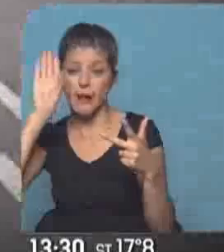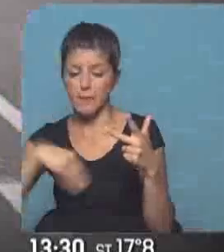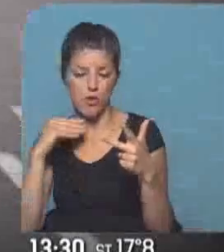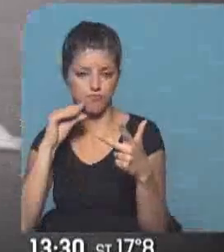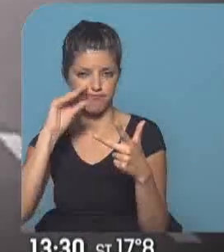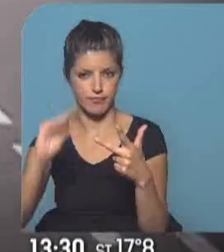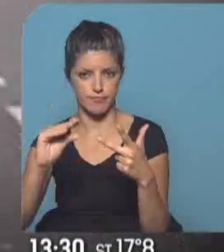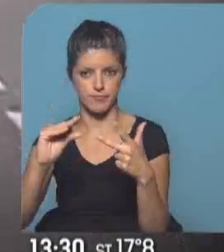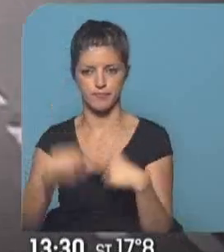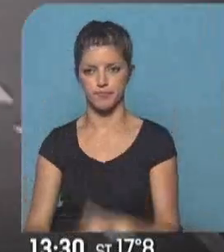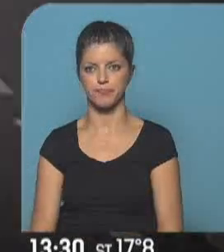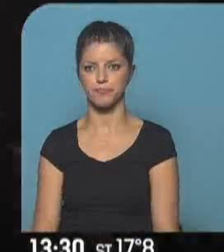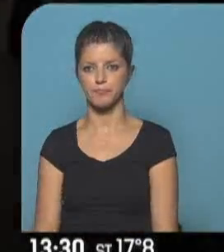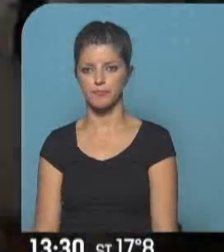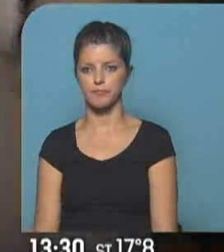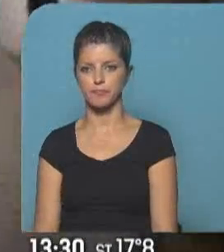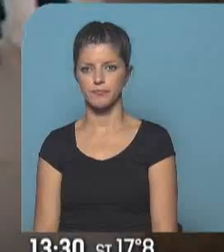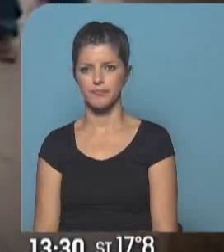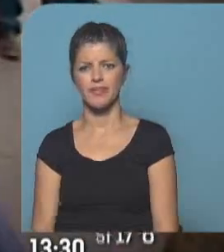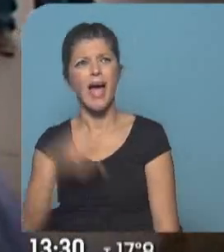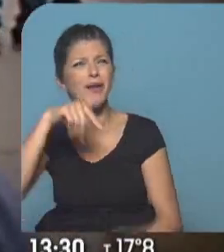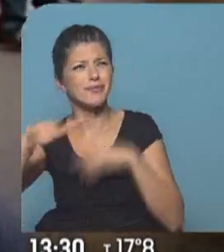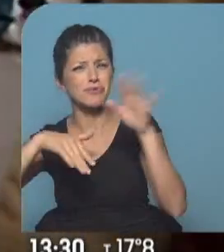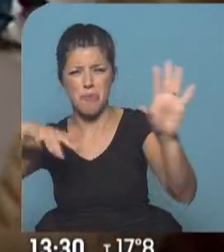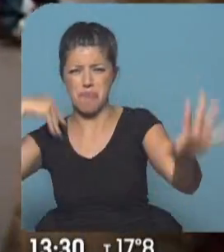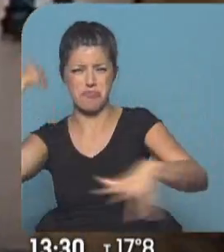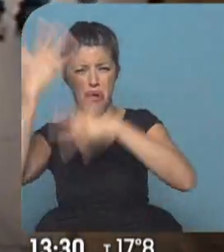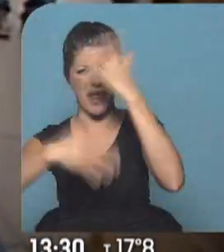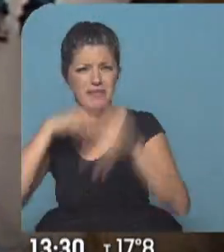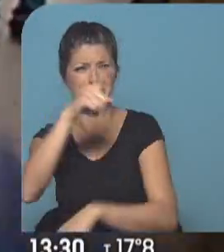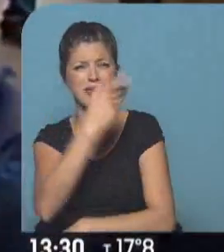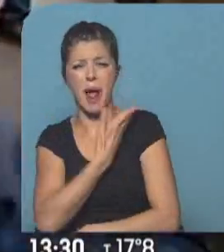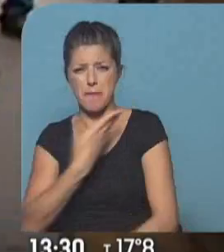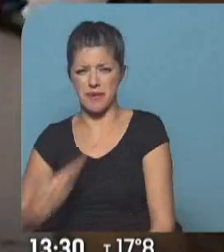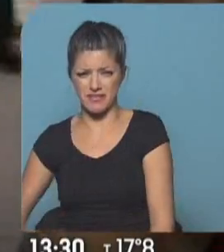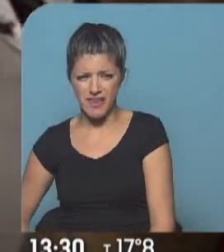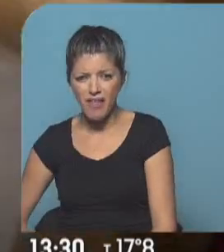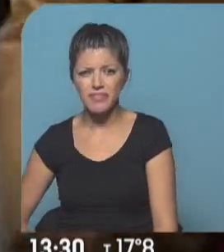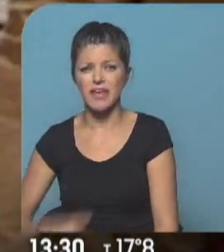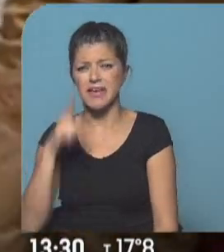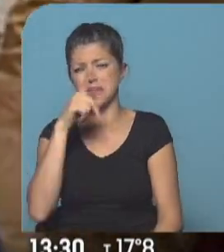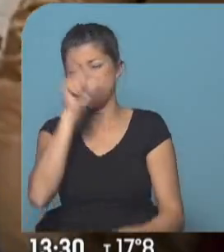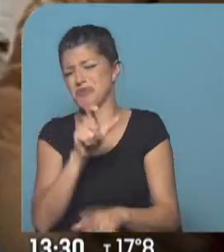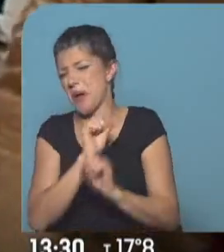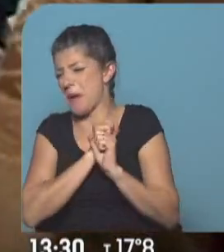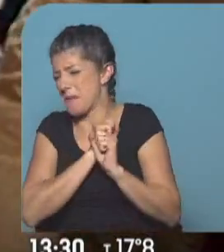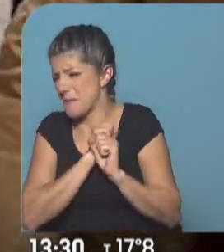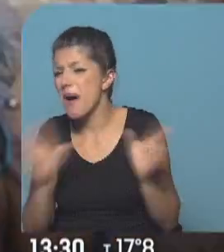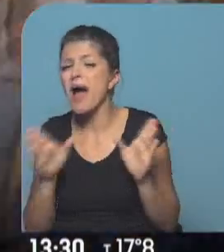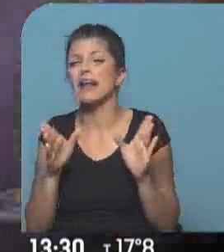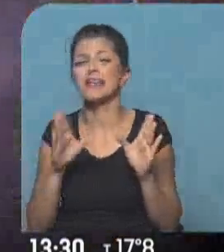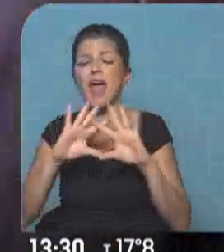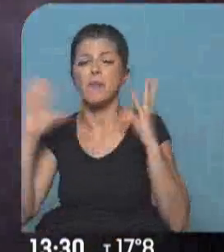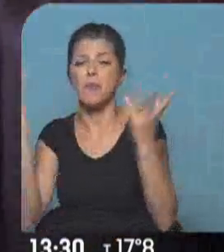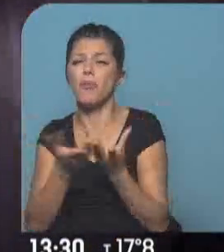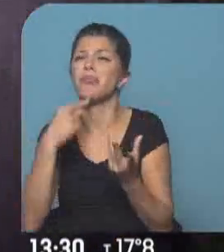que se vive en el Perú es una tremenda violencia de parte del gobierno de PPK. Es un miserable que realmente al mundo le ha